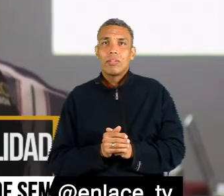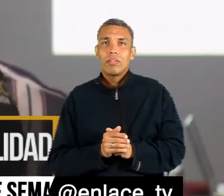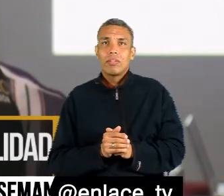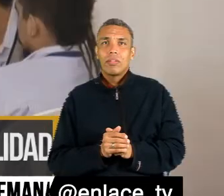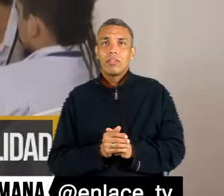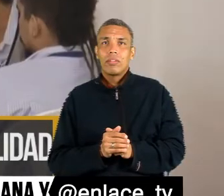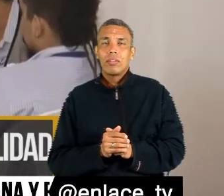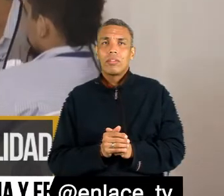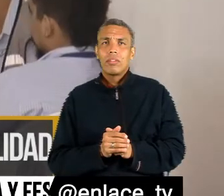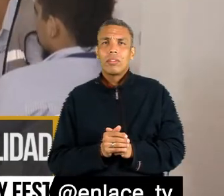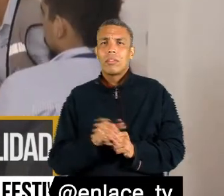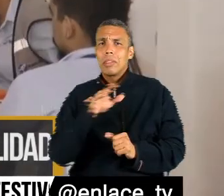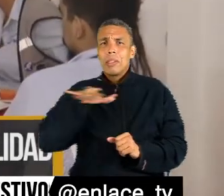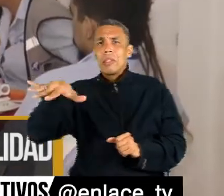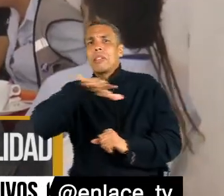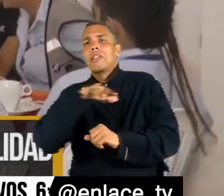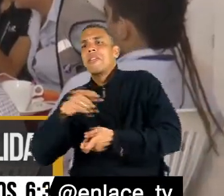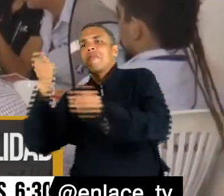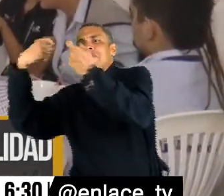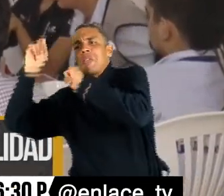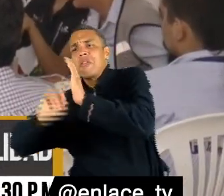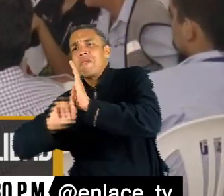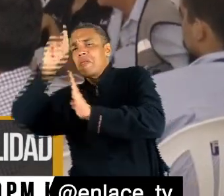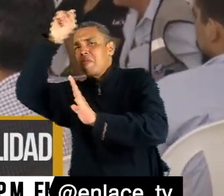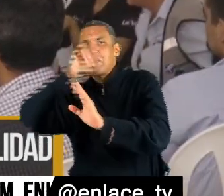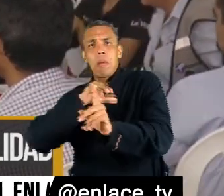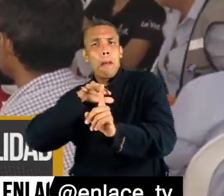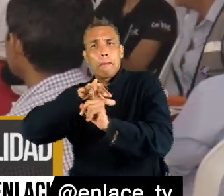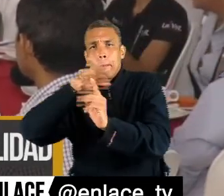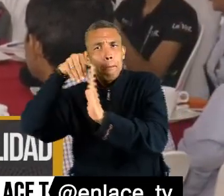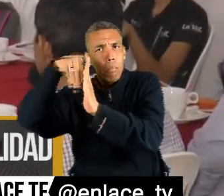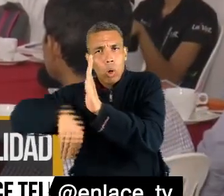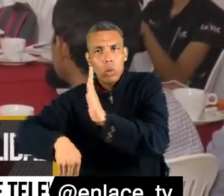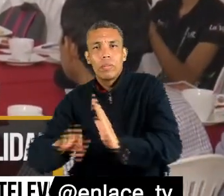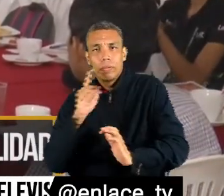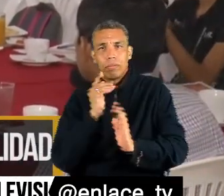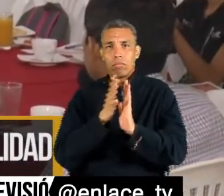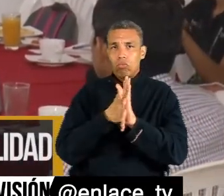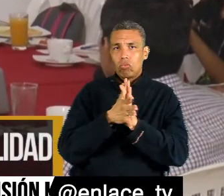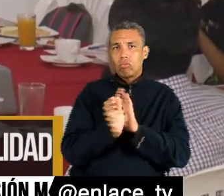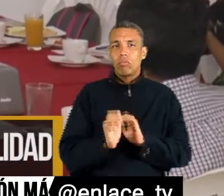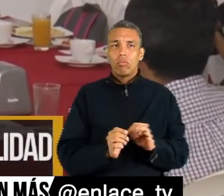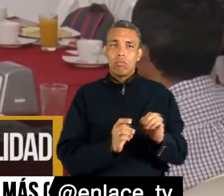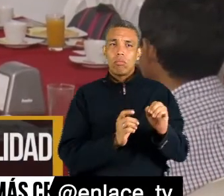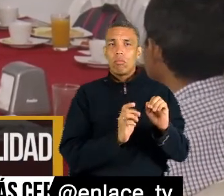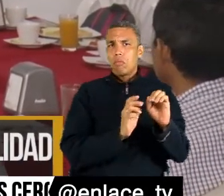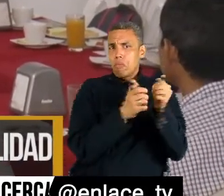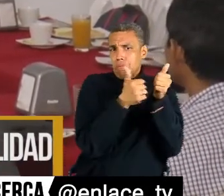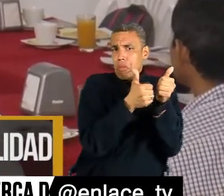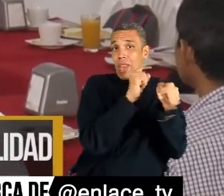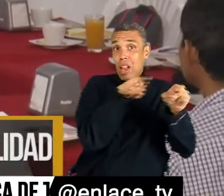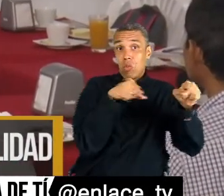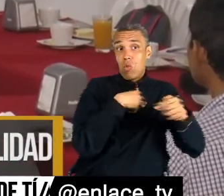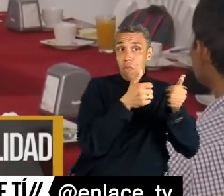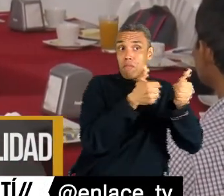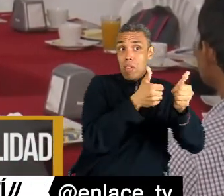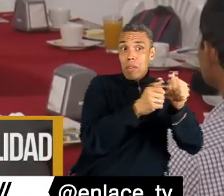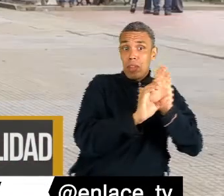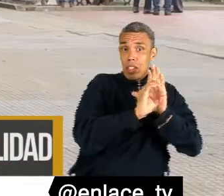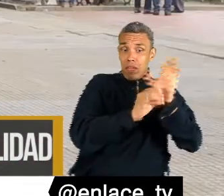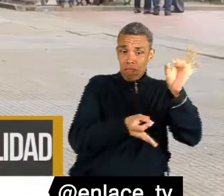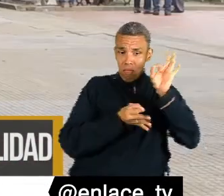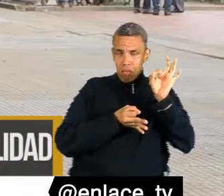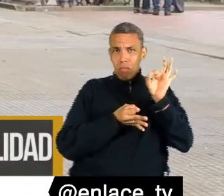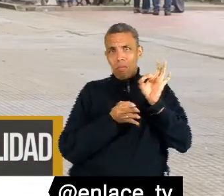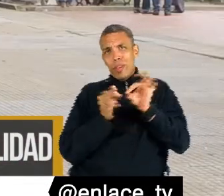del Magdalena Medio. Destaca puntos a favor, pero no deja de preocuparles los que están en contra, como el hecho de que esta iniciativa cierra